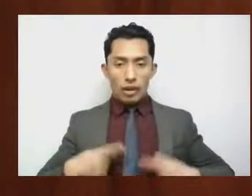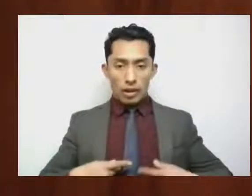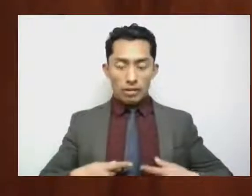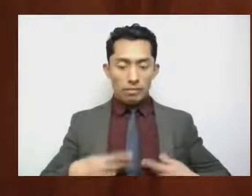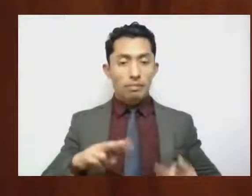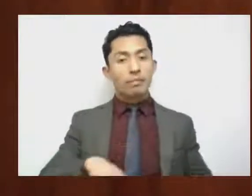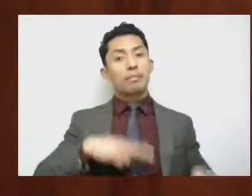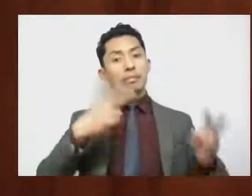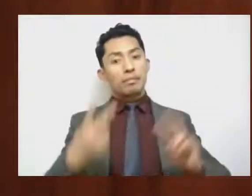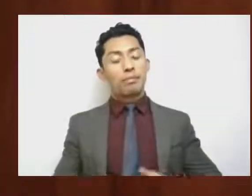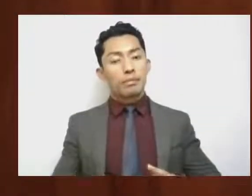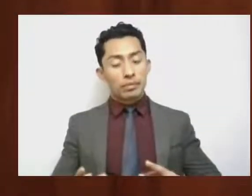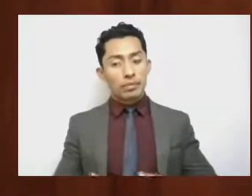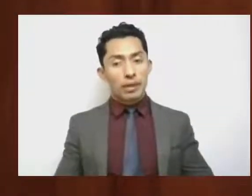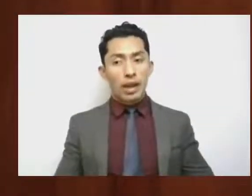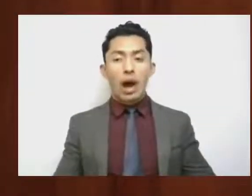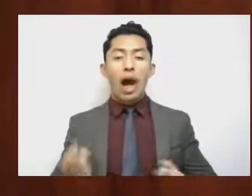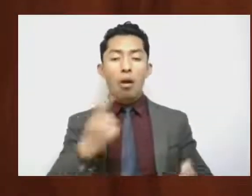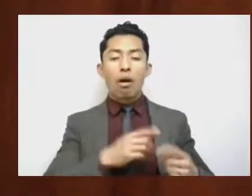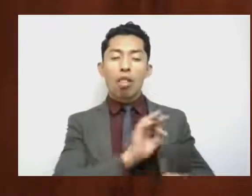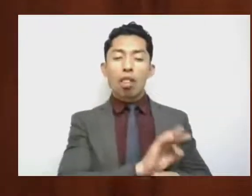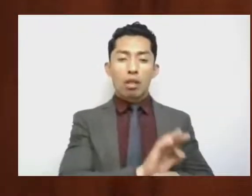y no de los intereses de unos cuantos.